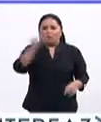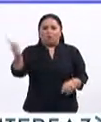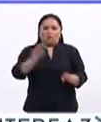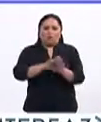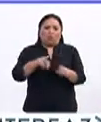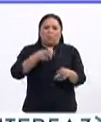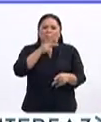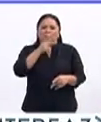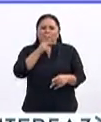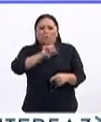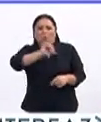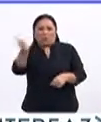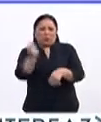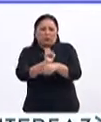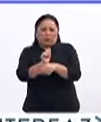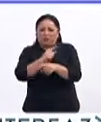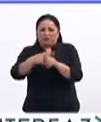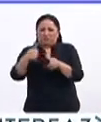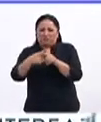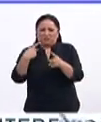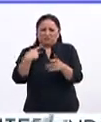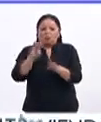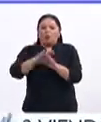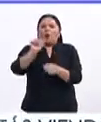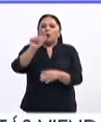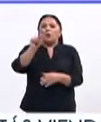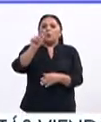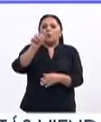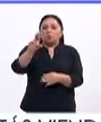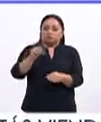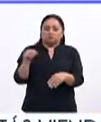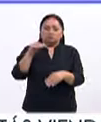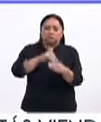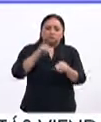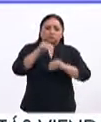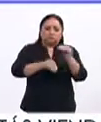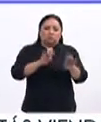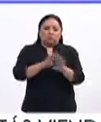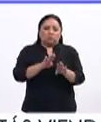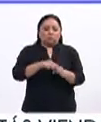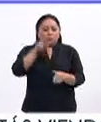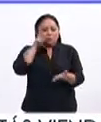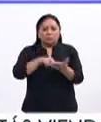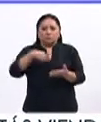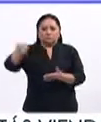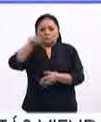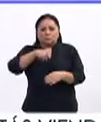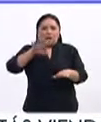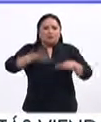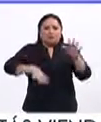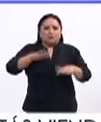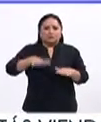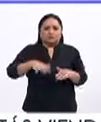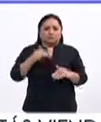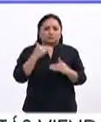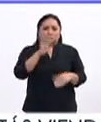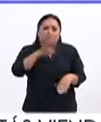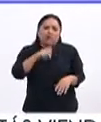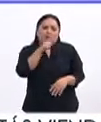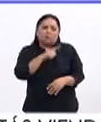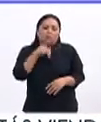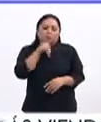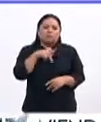tradiciones, en otros autores, nos los pone en la mesa y nos enriquece, digamos, nuestro punto de vista, que a veces limitado en el